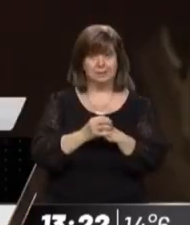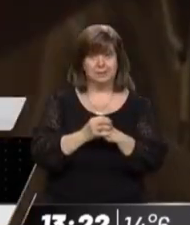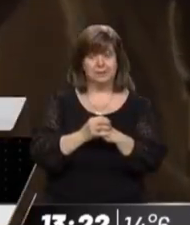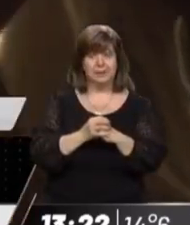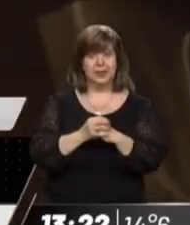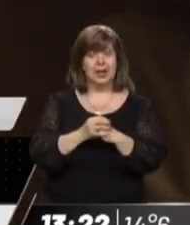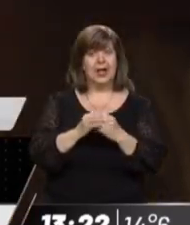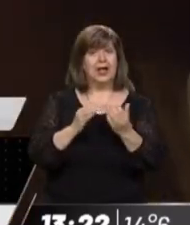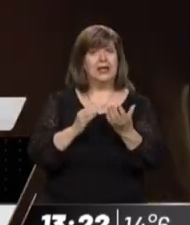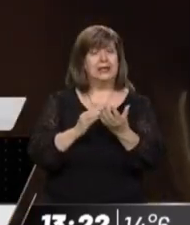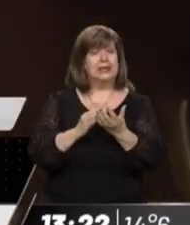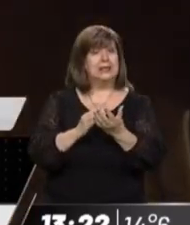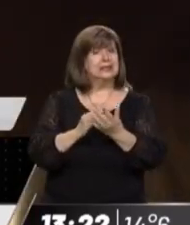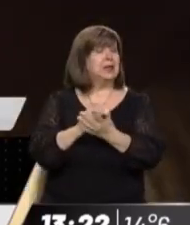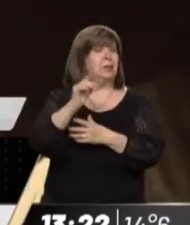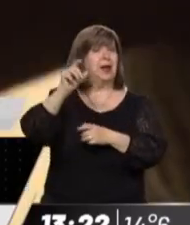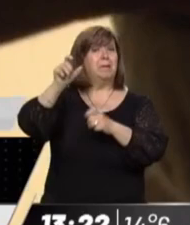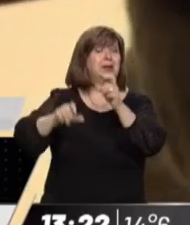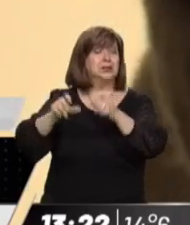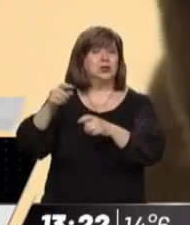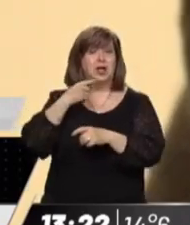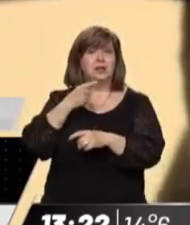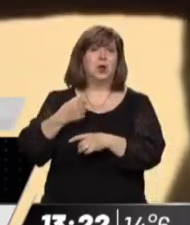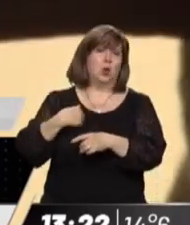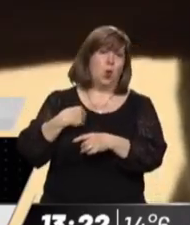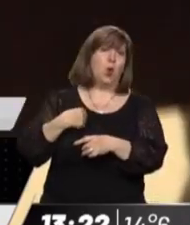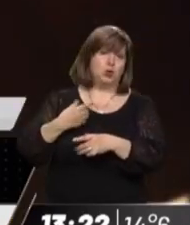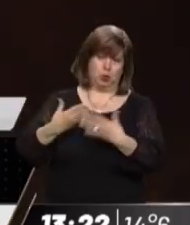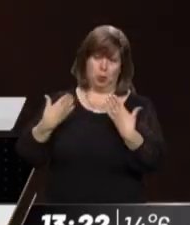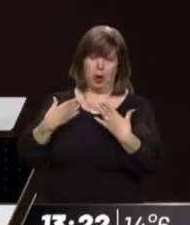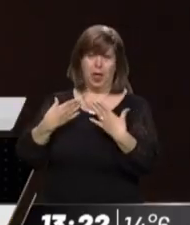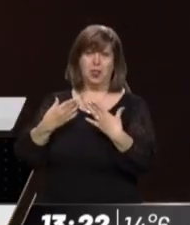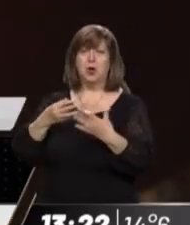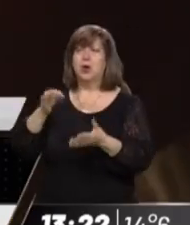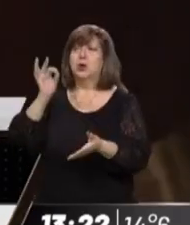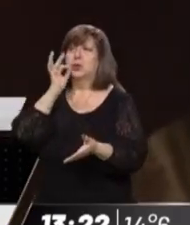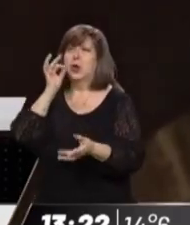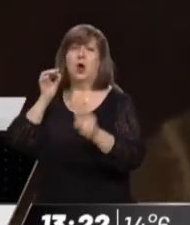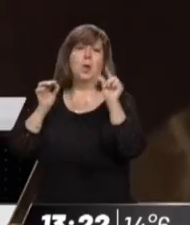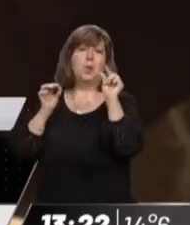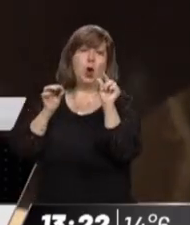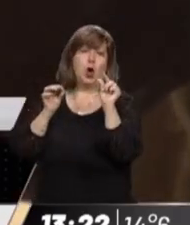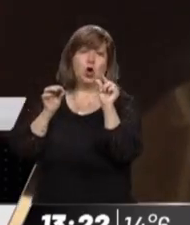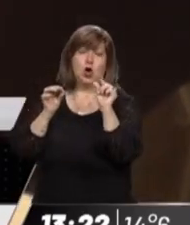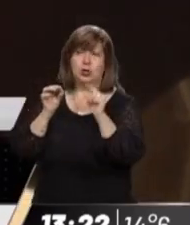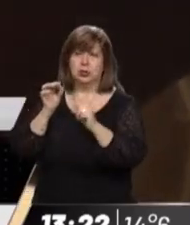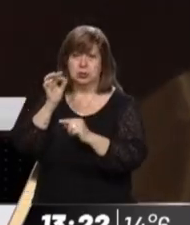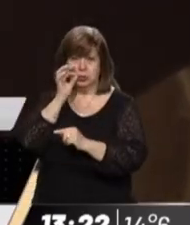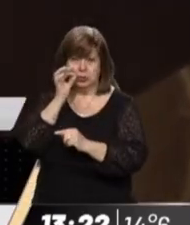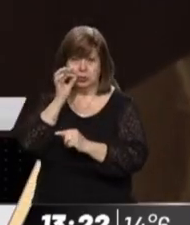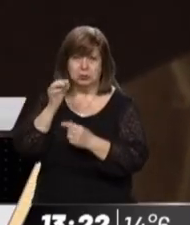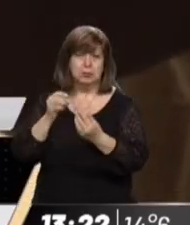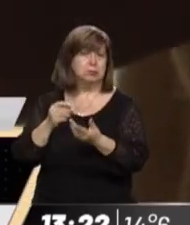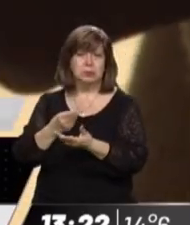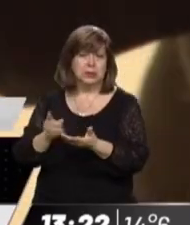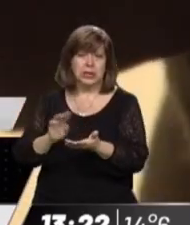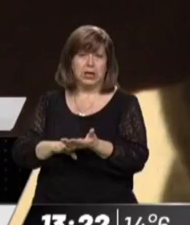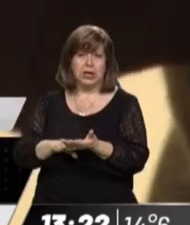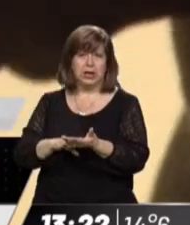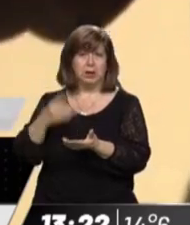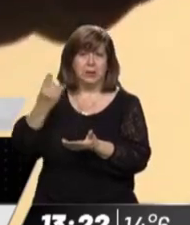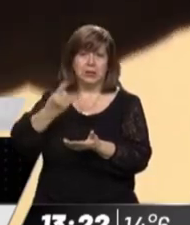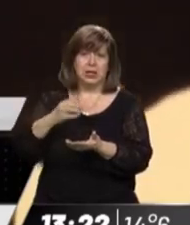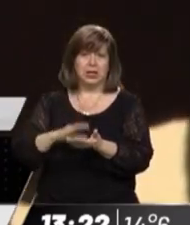esa frase de creí que lo iba a manejar, ¿no? Siempre está esa situación. Como que todos en algún momento pensaron eso. Y finalmente no lo